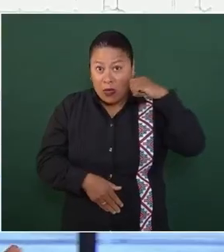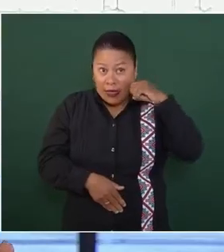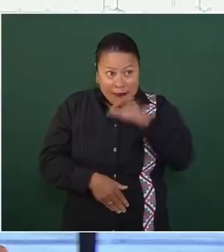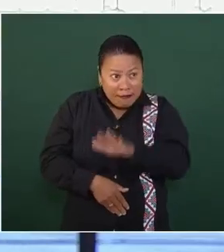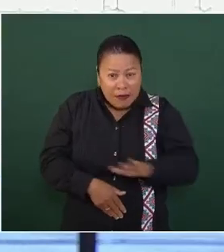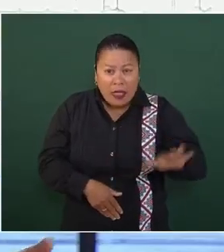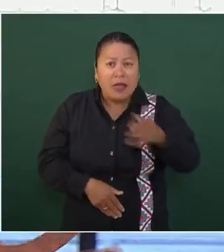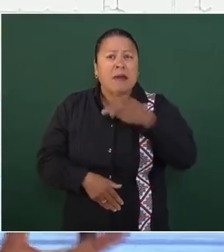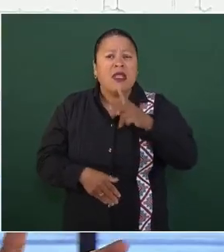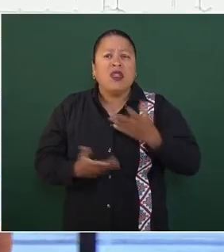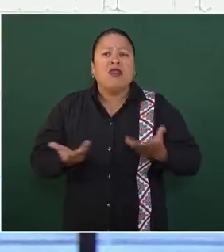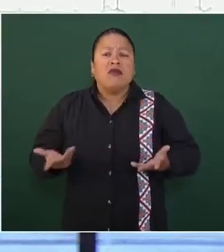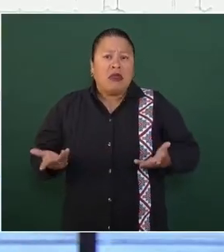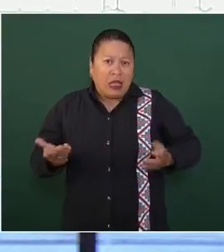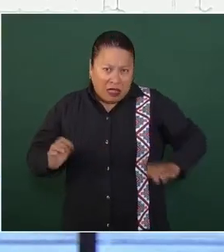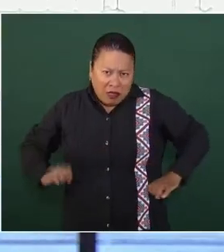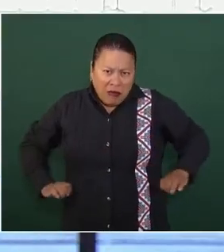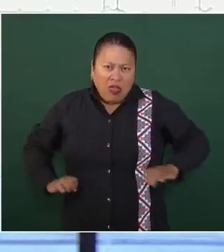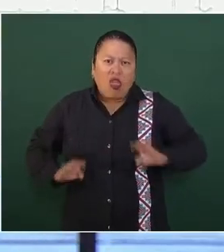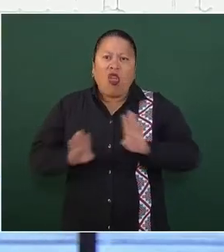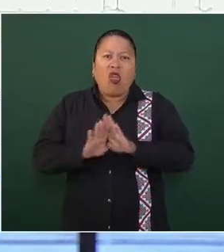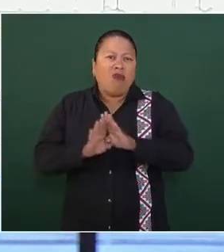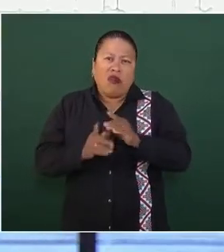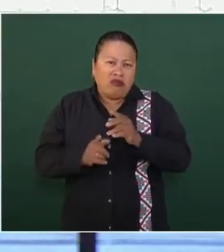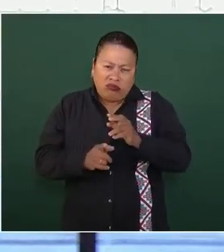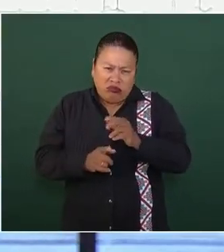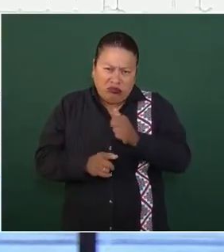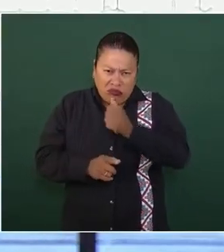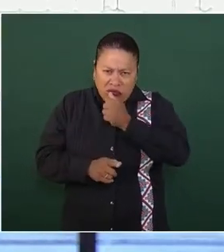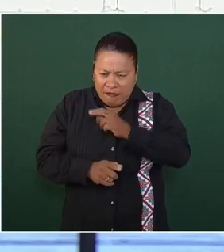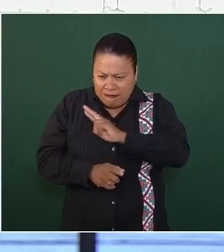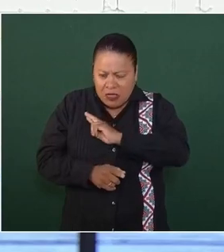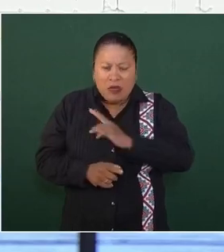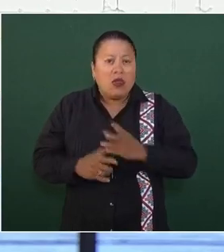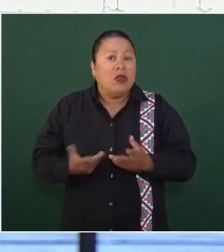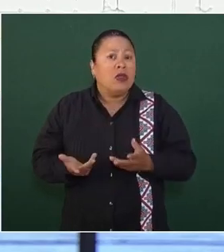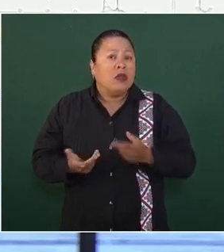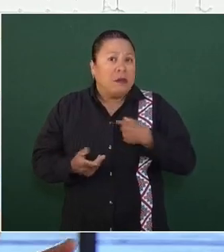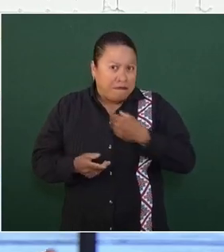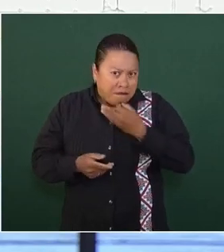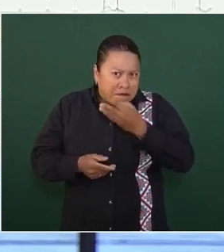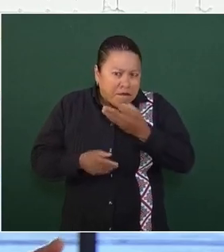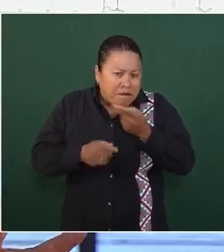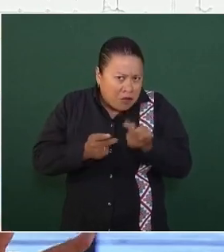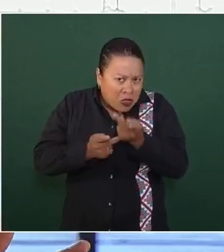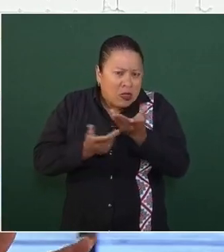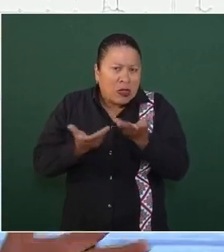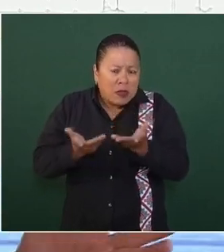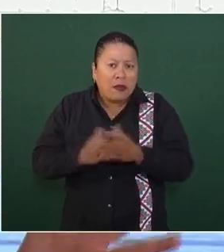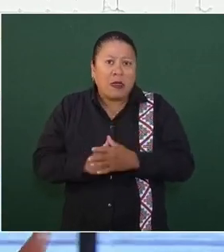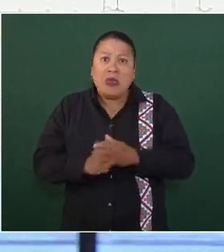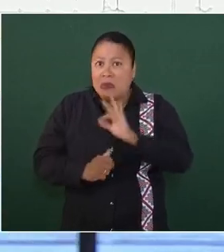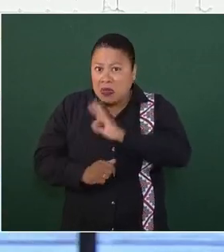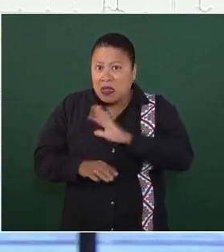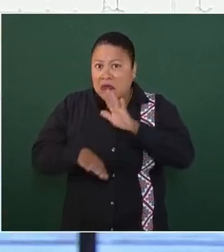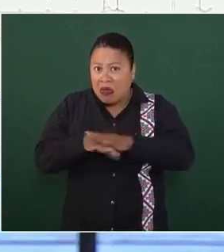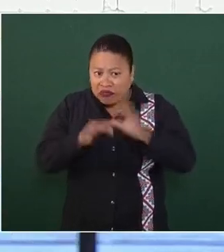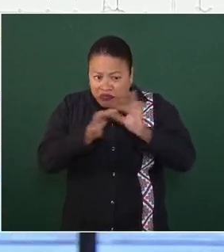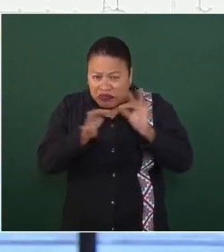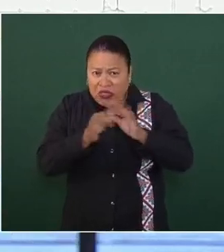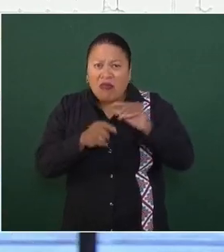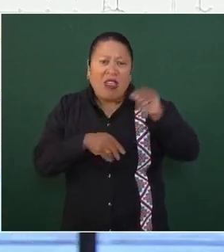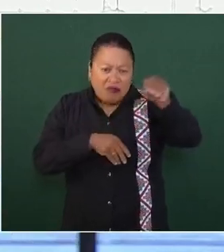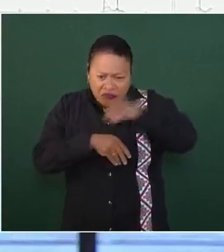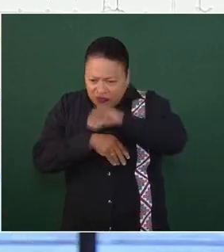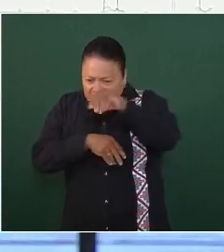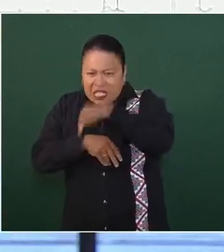cambio los eventos van a ser cerrados por lo que tenemos información mi pregunta es si nos pudiera dar más detalles de esta gira por